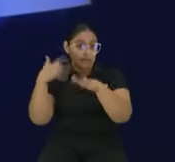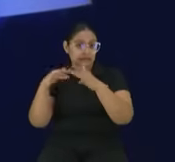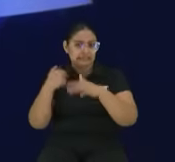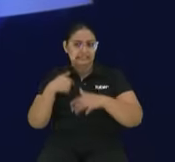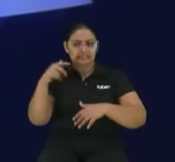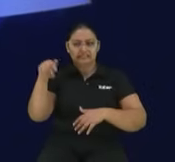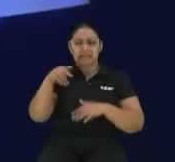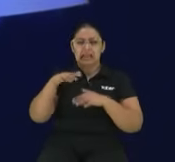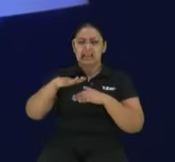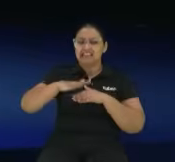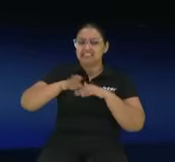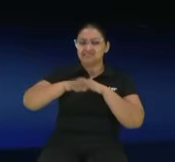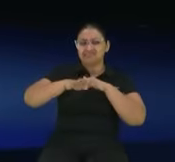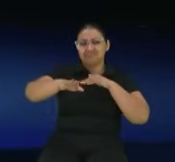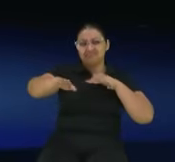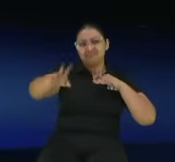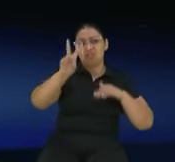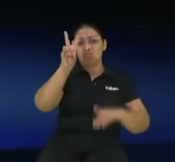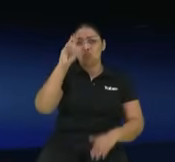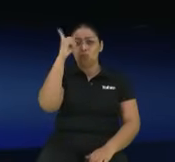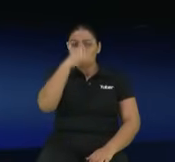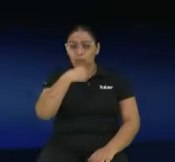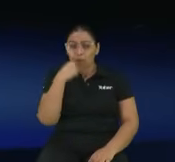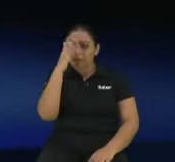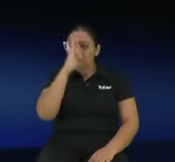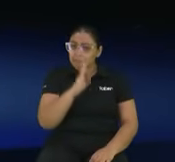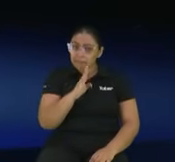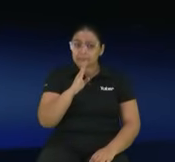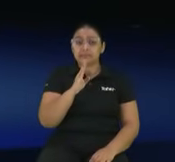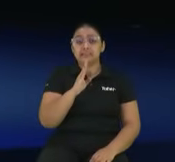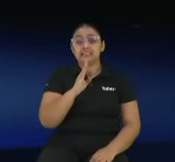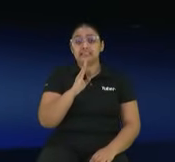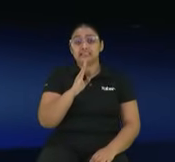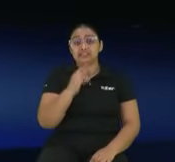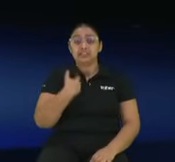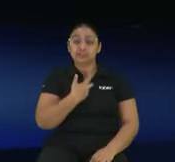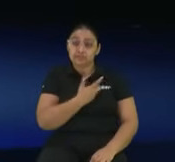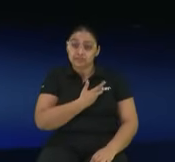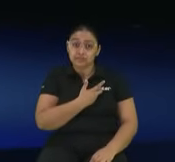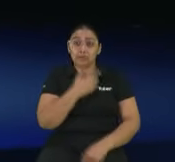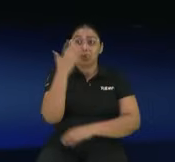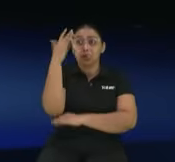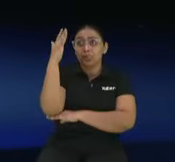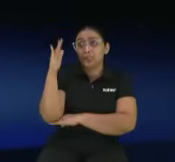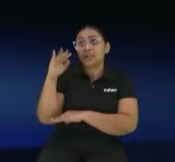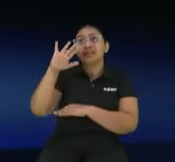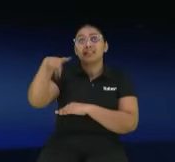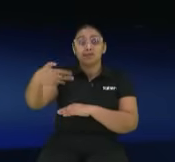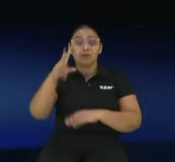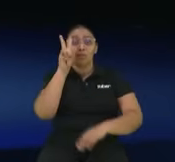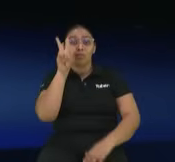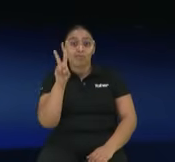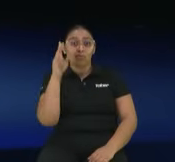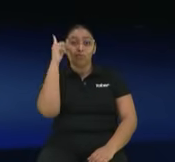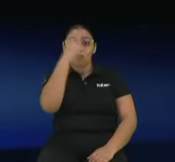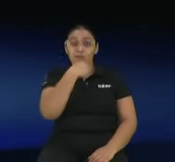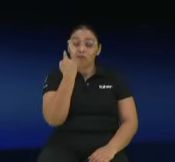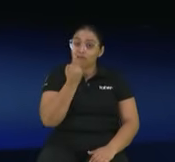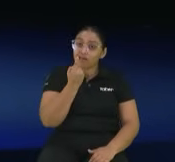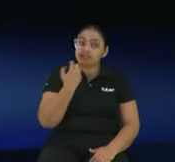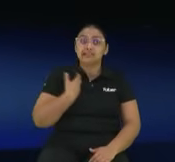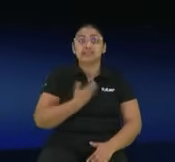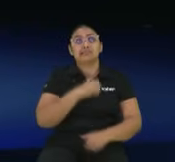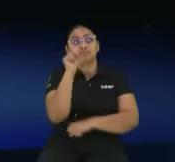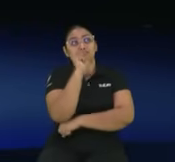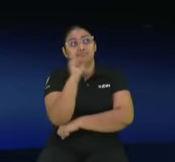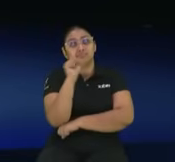los choros son 2 horas y media y para volver otras 2 horas y media y lo que hacíamos la predicación es otra hora y media y de repente dice hermano Yo estoy muerto pero que esta no es motivación es